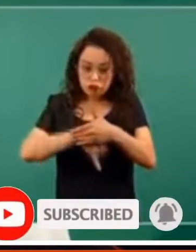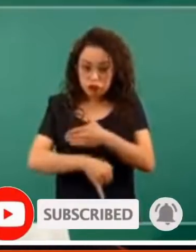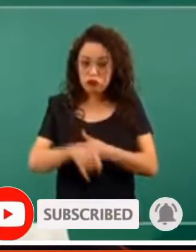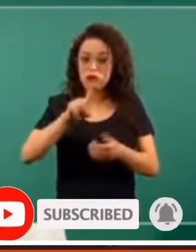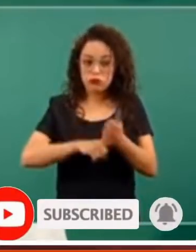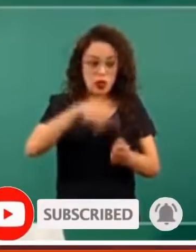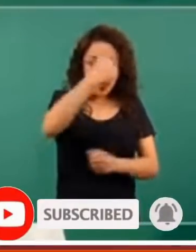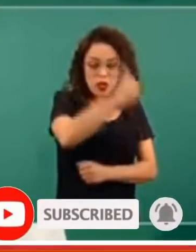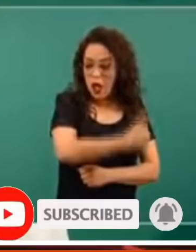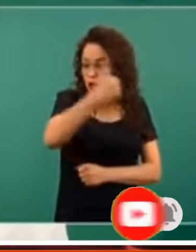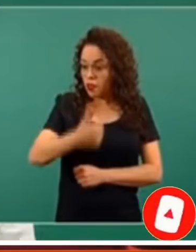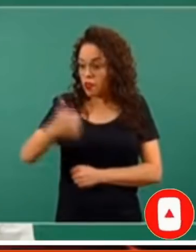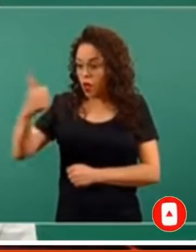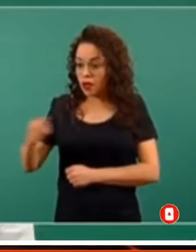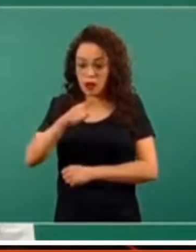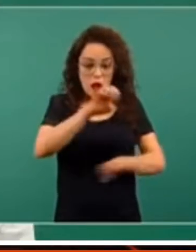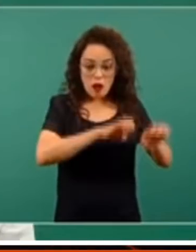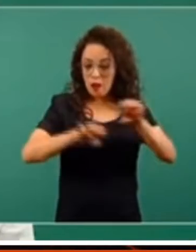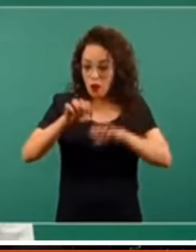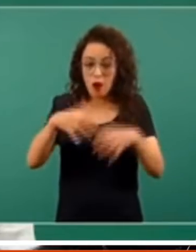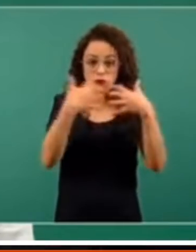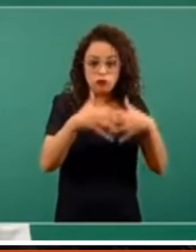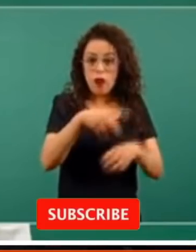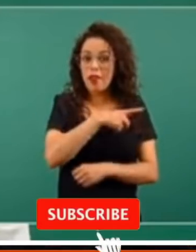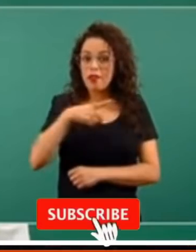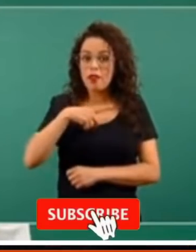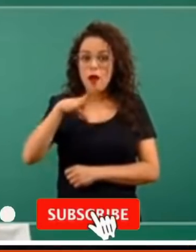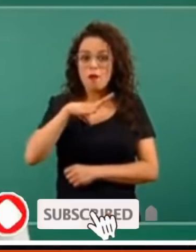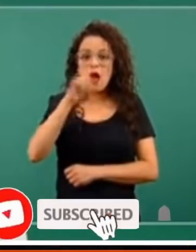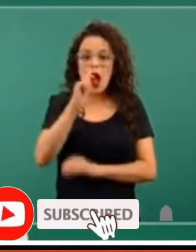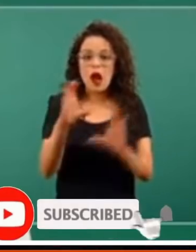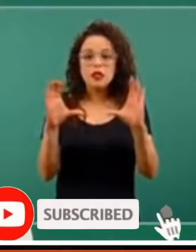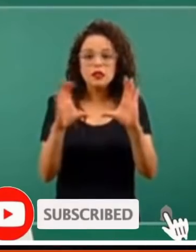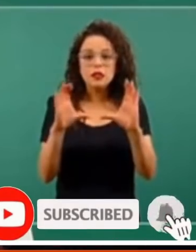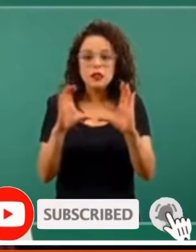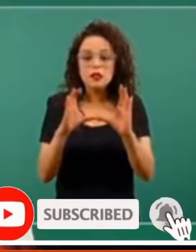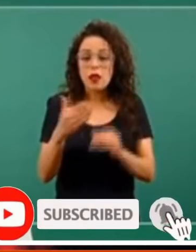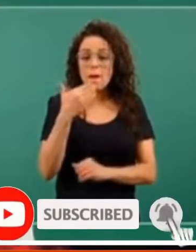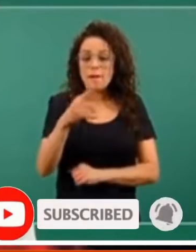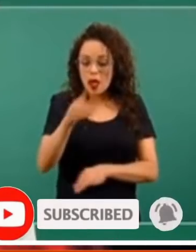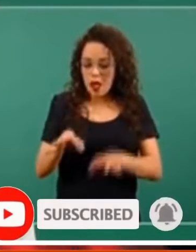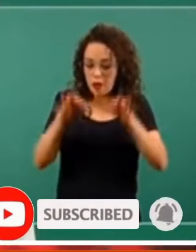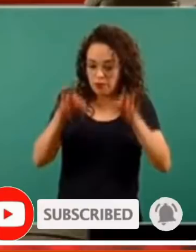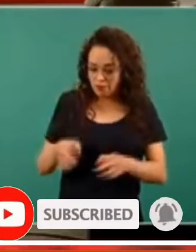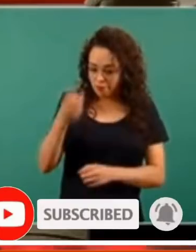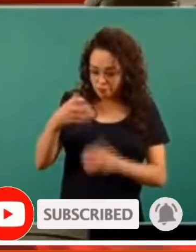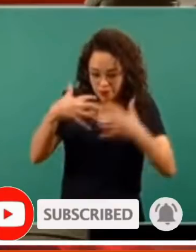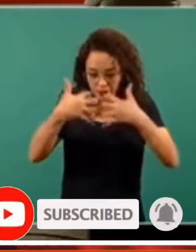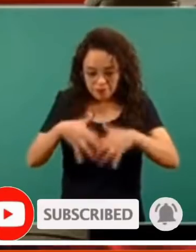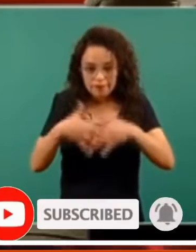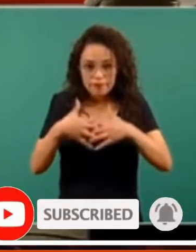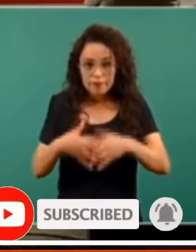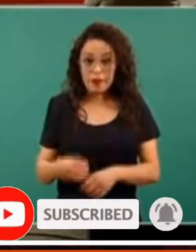planta productora, tiene que tener un certificado de buenas prácticas de manufactura y ese certificado se tiene que